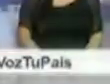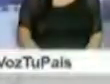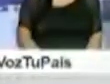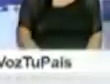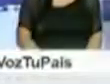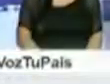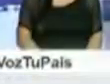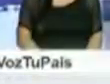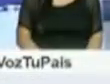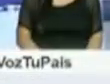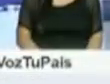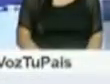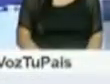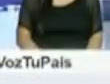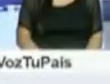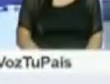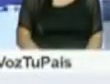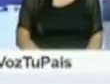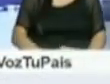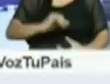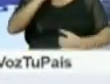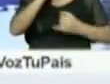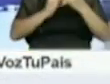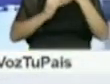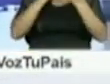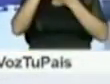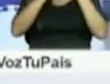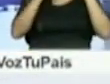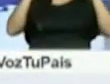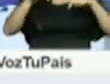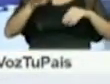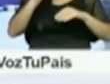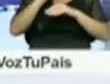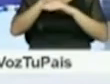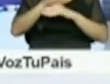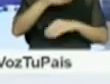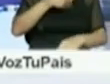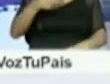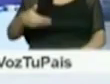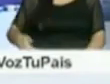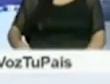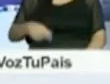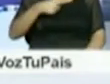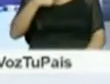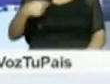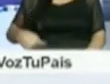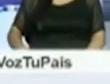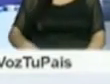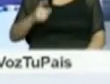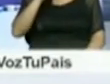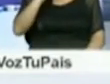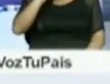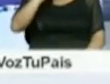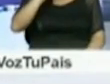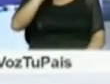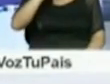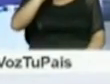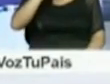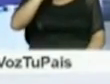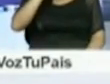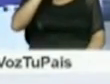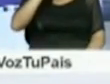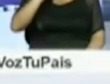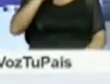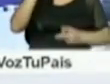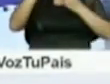Ciudadano. Al finalizar su visita de Estado a nuestro país, el presidente de la República Popular China, Xi Jinping, continuará su gira